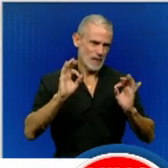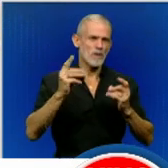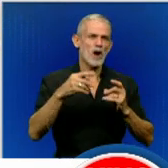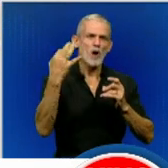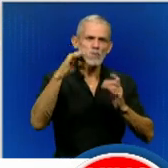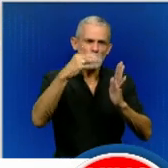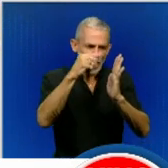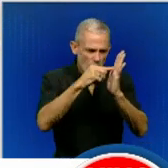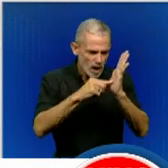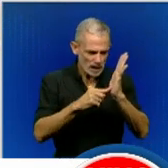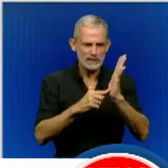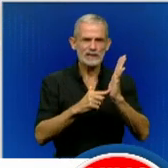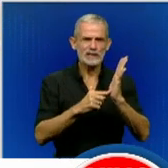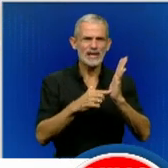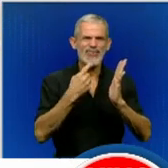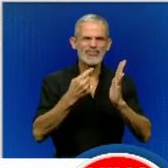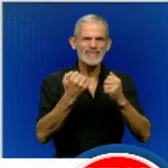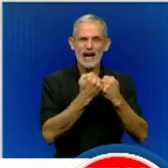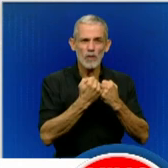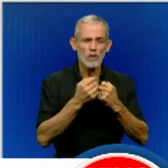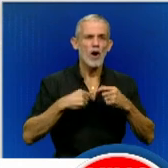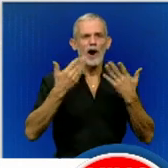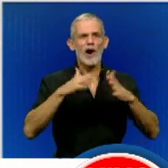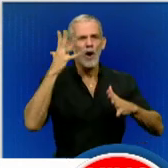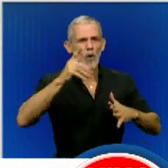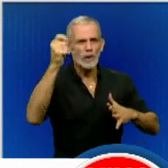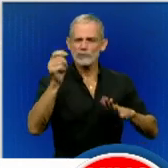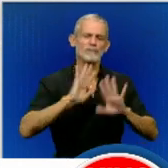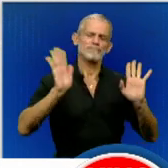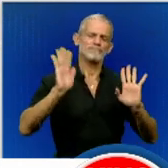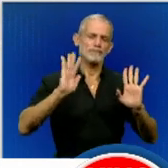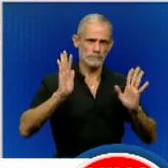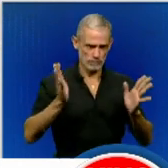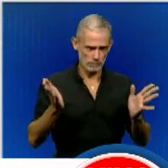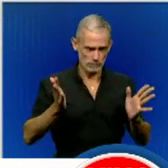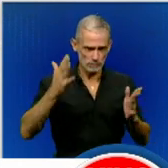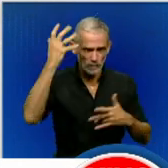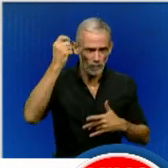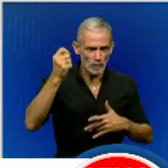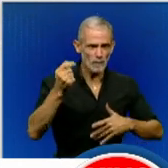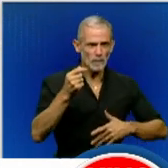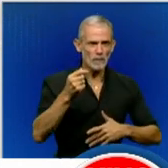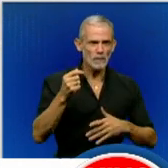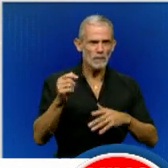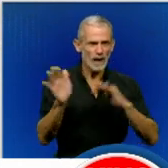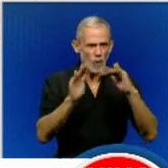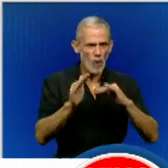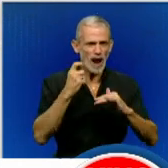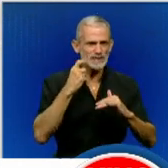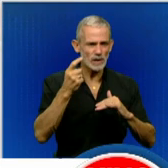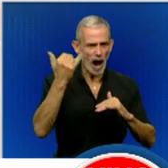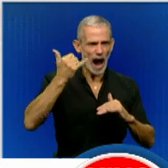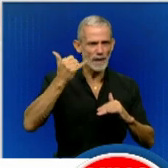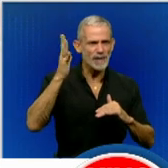que el el consenso planteaba estaba la de renunciar a juicios en nuestra provincia de la misma manera que san luis tener juicios con